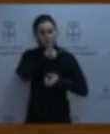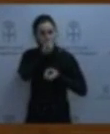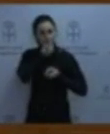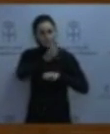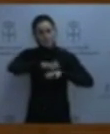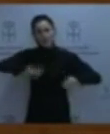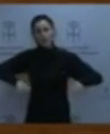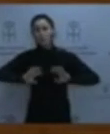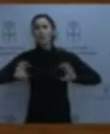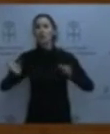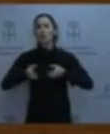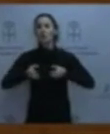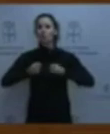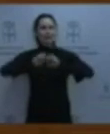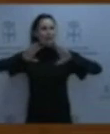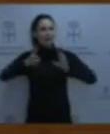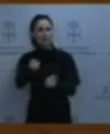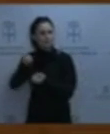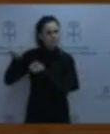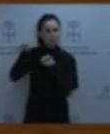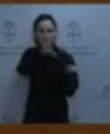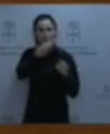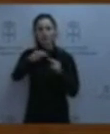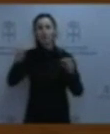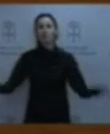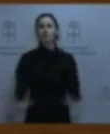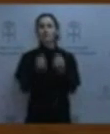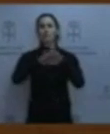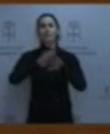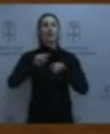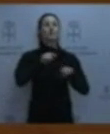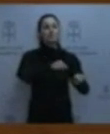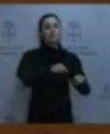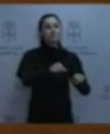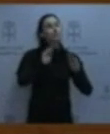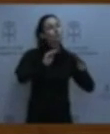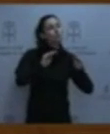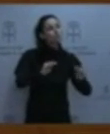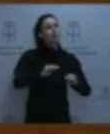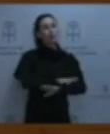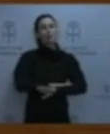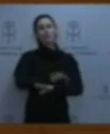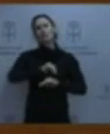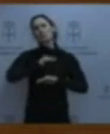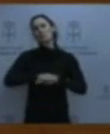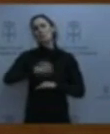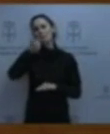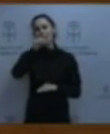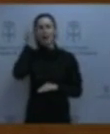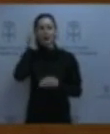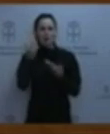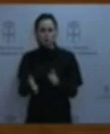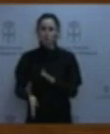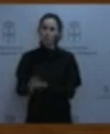mayoritaria, conjunta y con un indudable mensaje político y de actuación para el Gobierno. Cumplan con estas trabajadoras, con el mantenimiento de puestos de